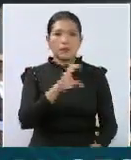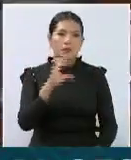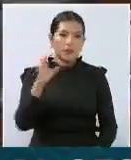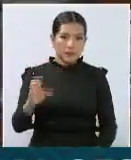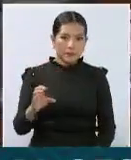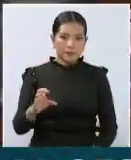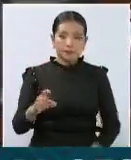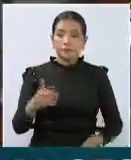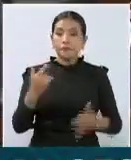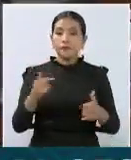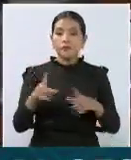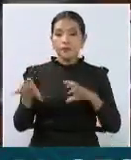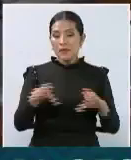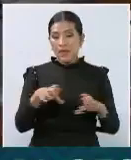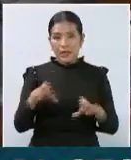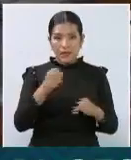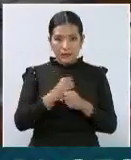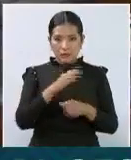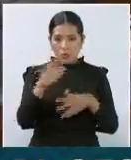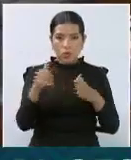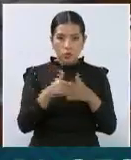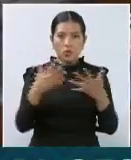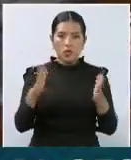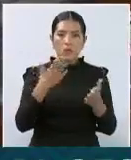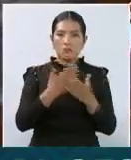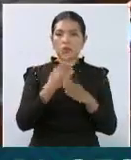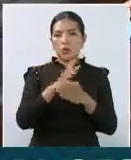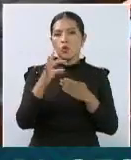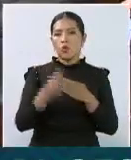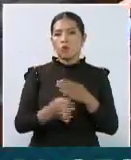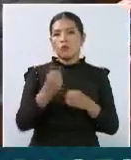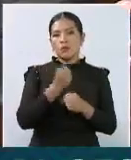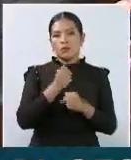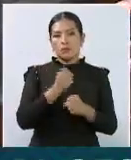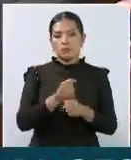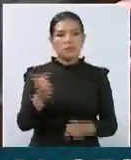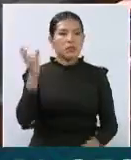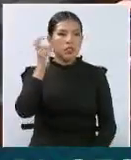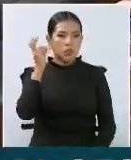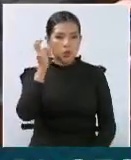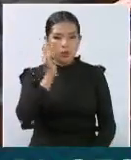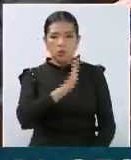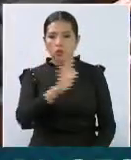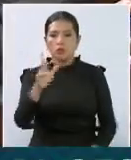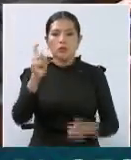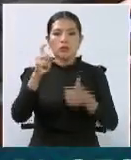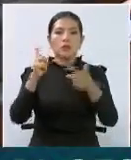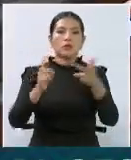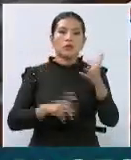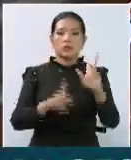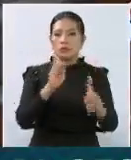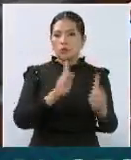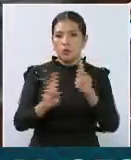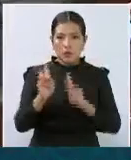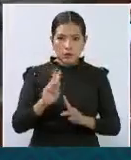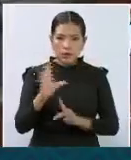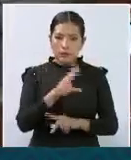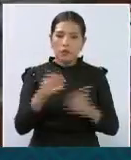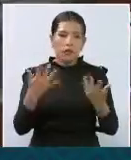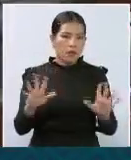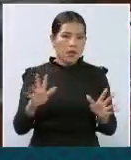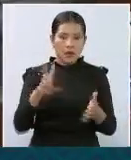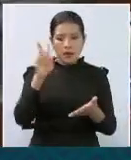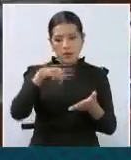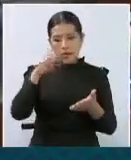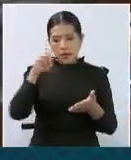Que el Ejecutivo ha cumplido su labor con la población, ha escuchado las demandas de la población, ha leído